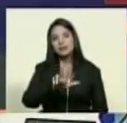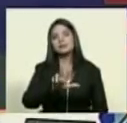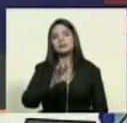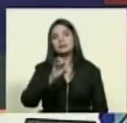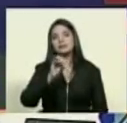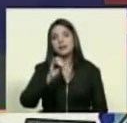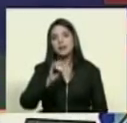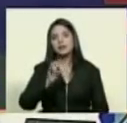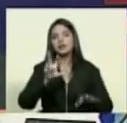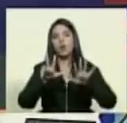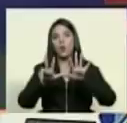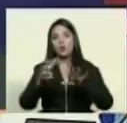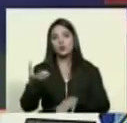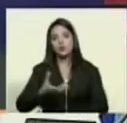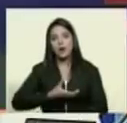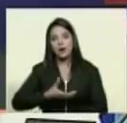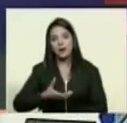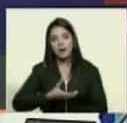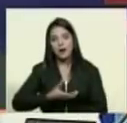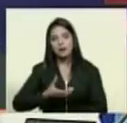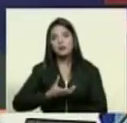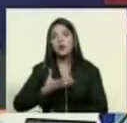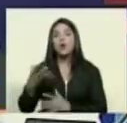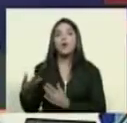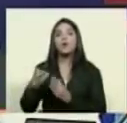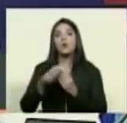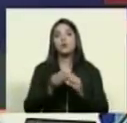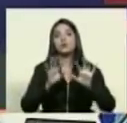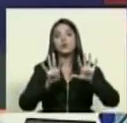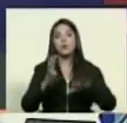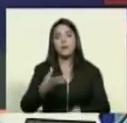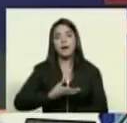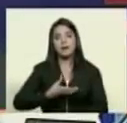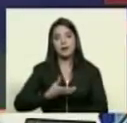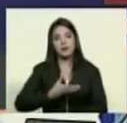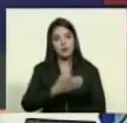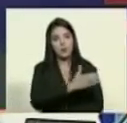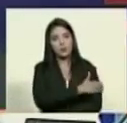308 alcaldes que junto a los 9 alcaldes de oposición